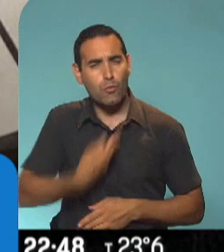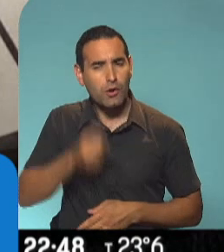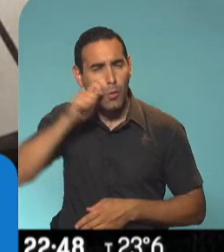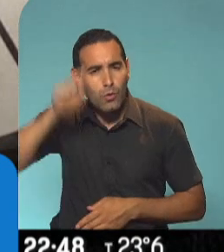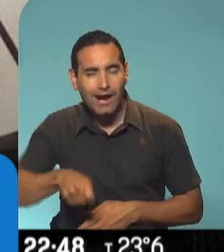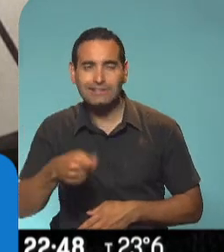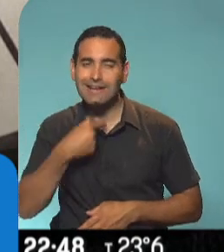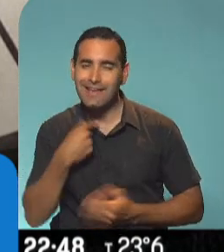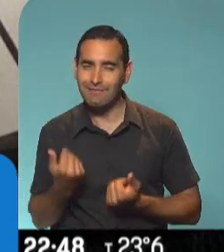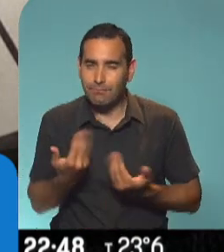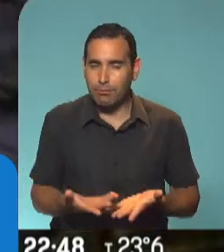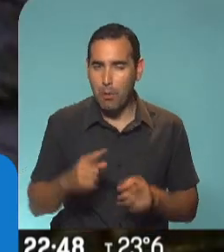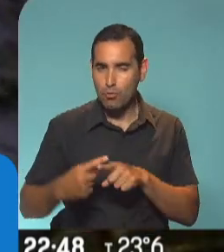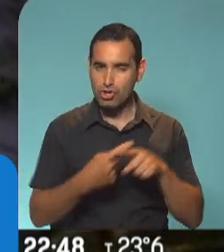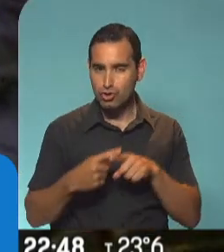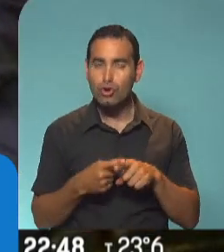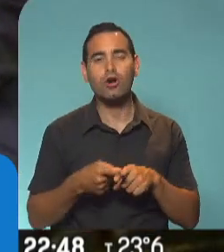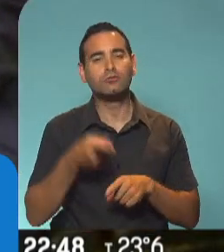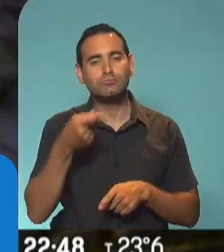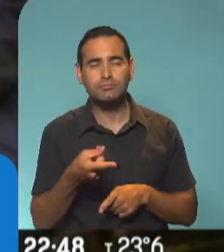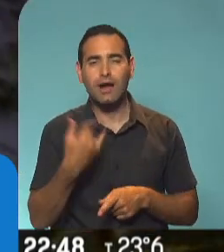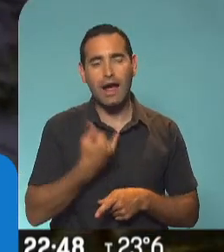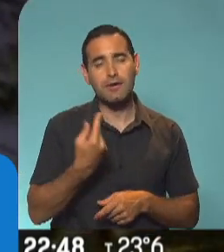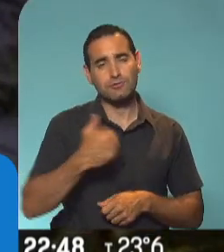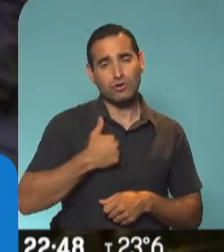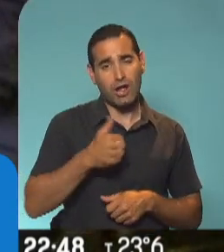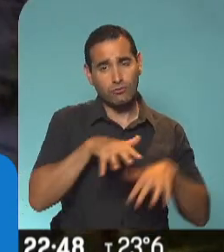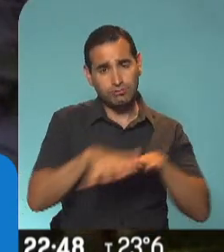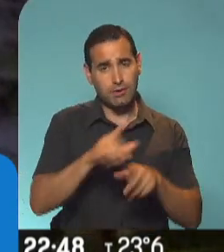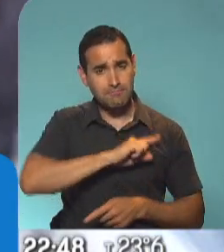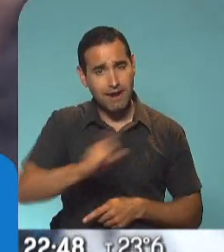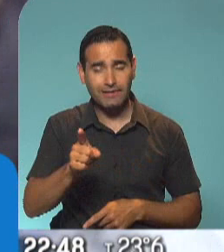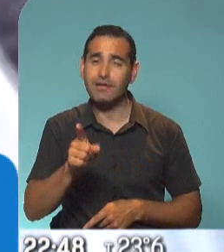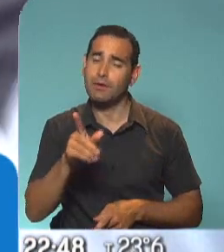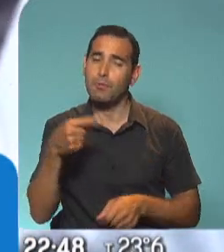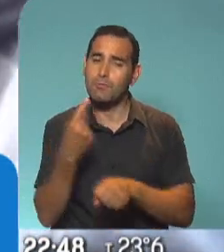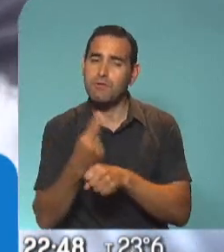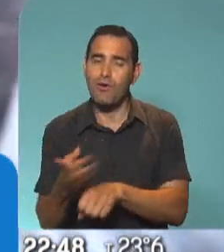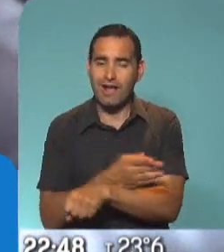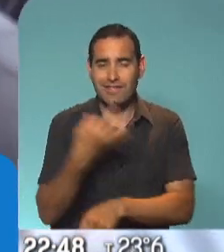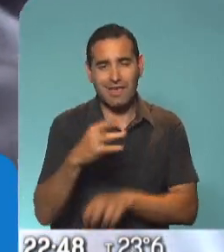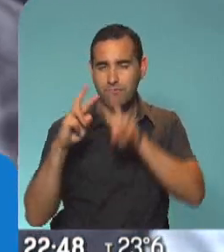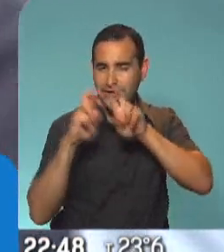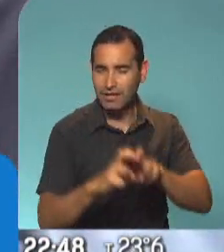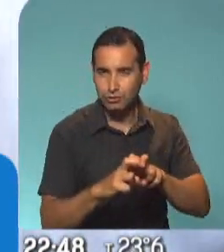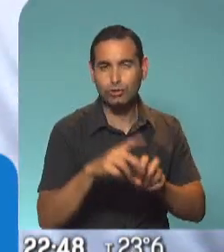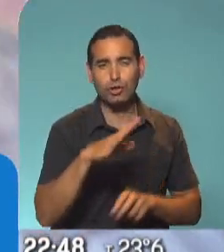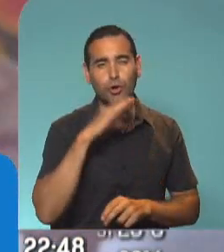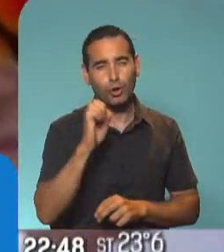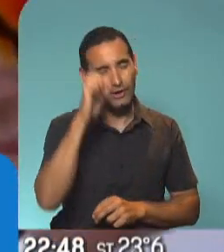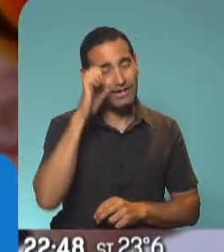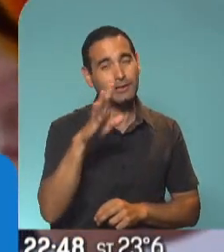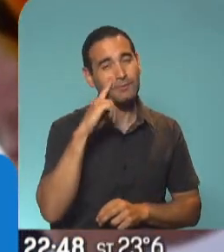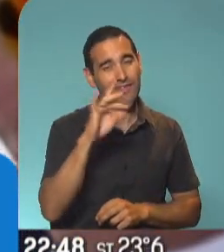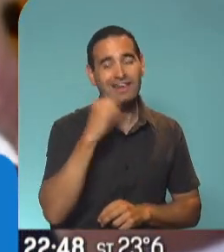obtener un beneficio político personal, condicionando un paquete de ayuda militar a Kiev a que se investigue al precandidato presidencial demócrata Joe Biden y a su